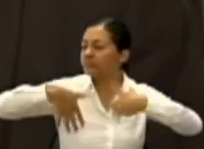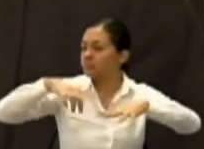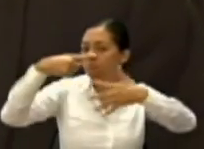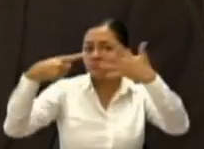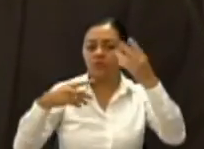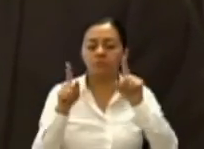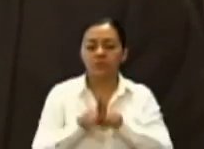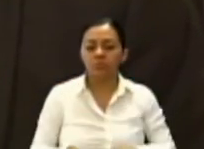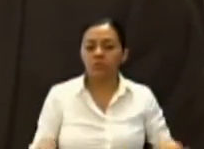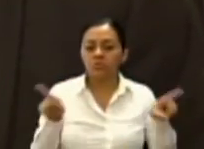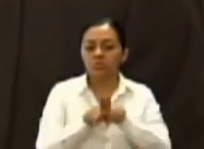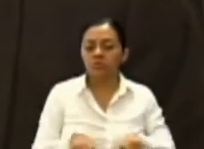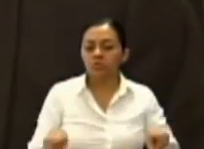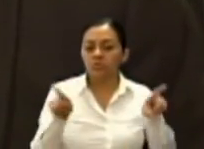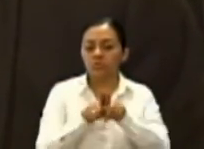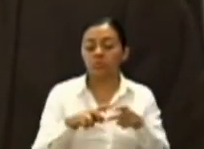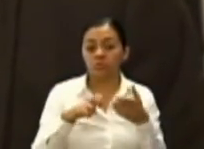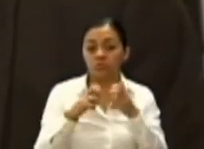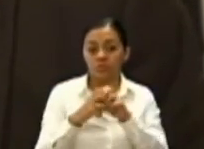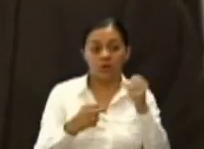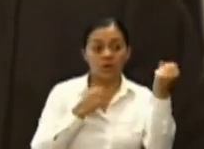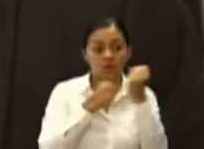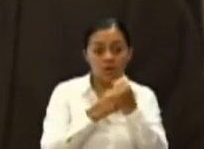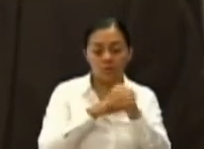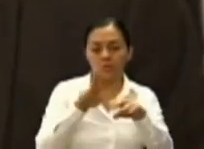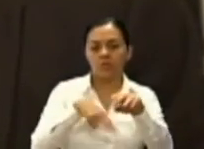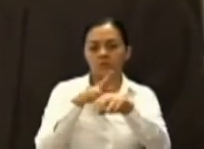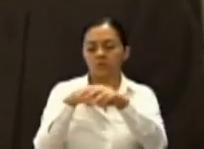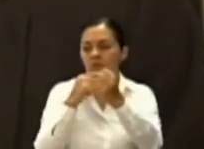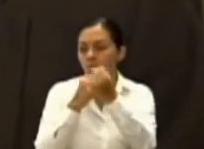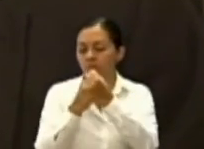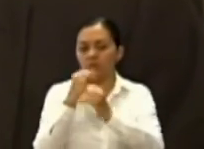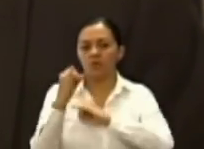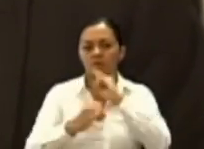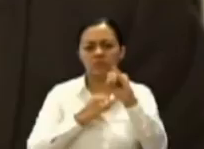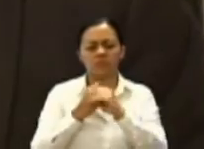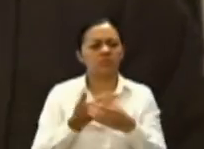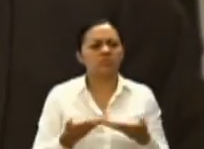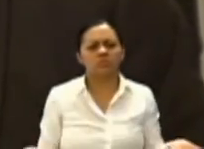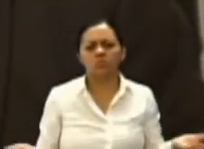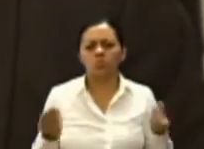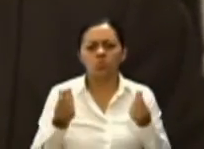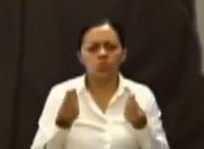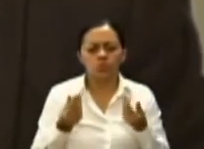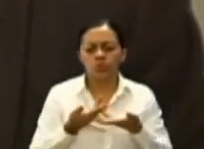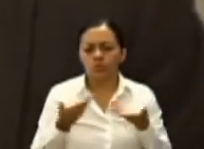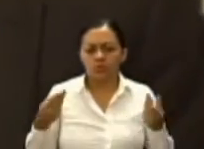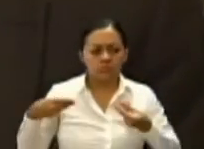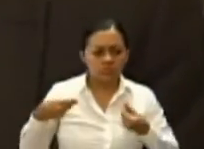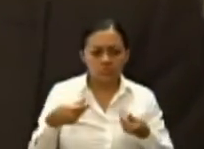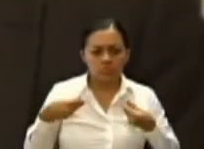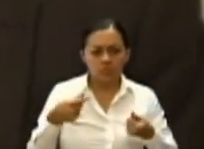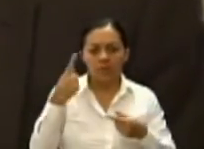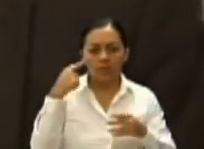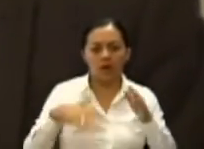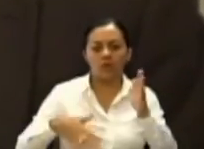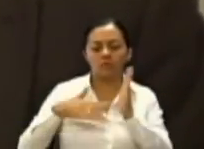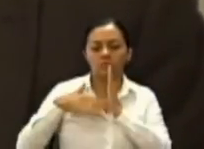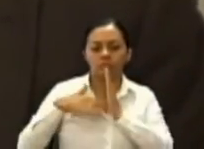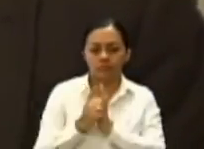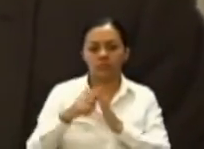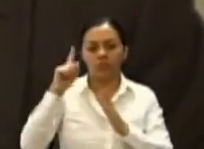seguir tienen apoyo nacional e internacional actúan coordinadamente con otros movimientos contra gobiernos progresistas